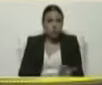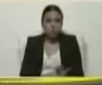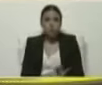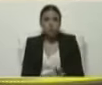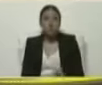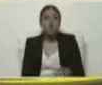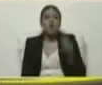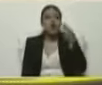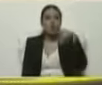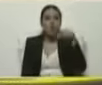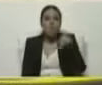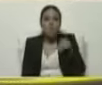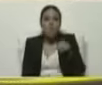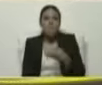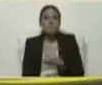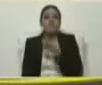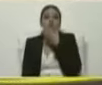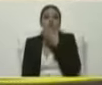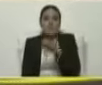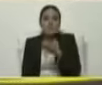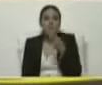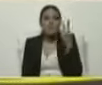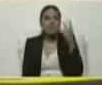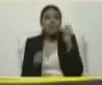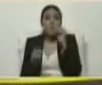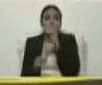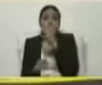durante noviembre, diciembre de 2002,